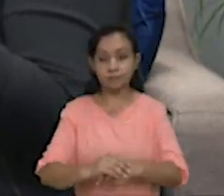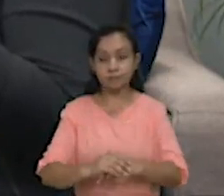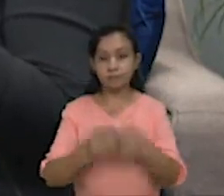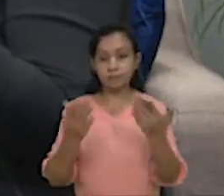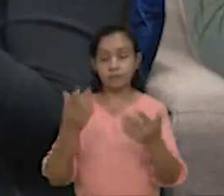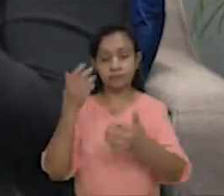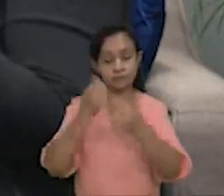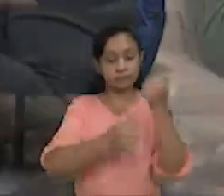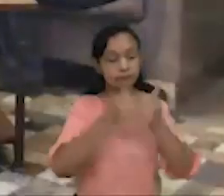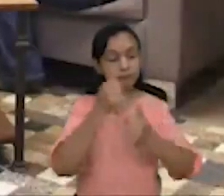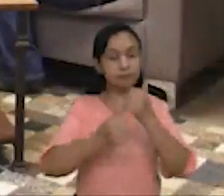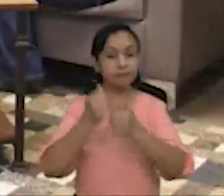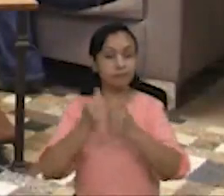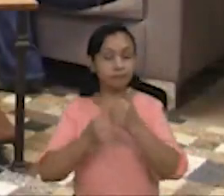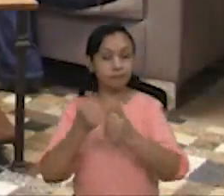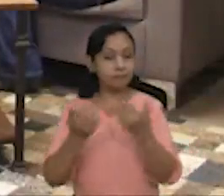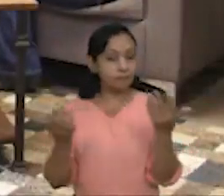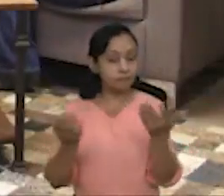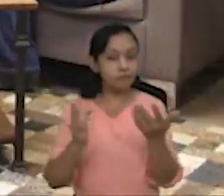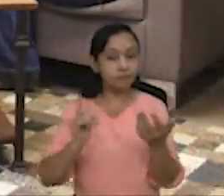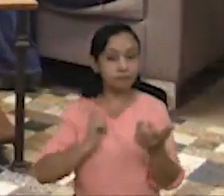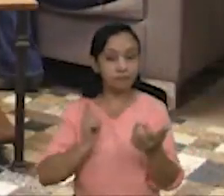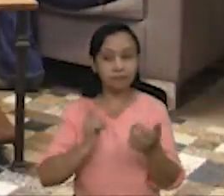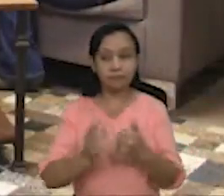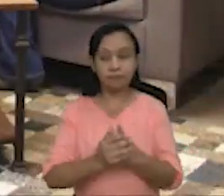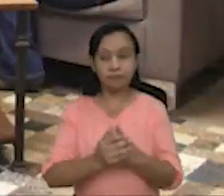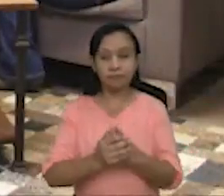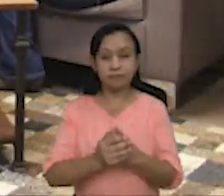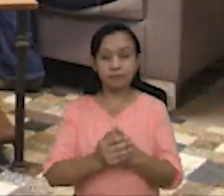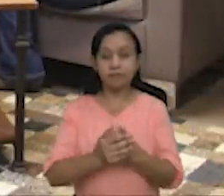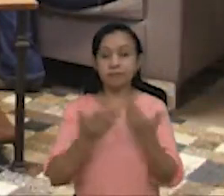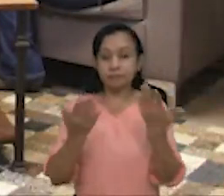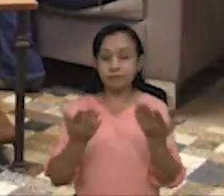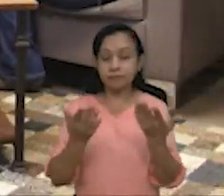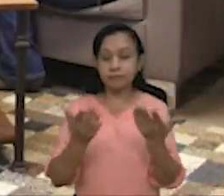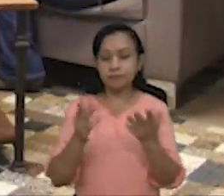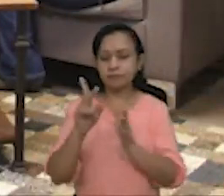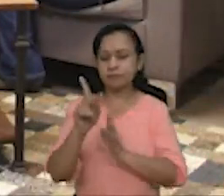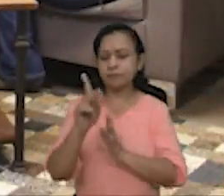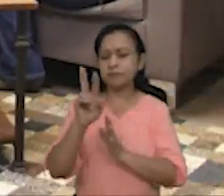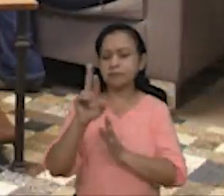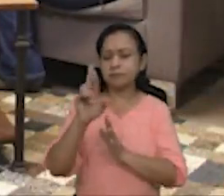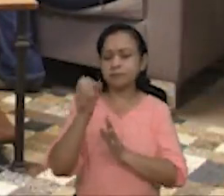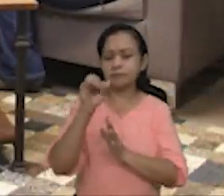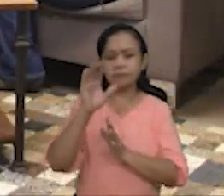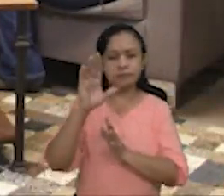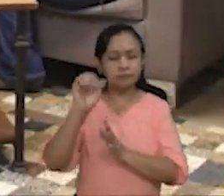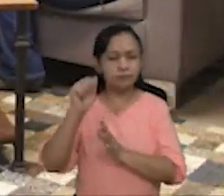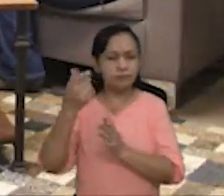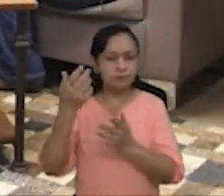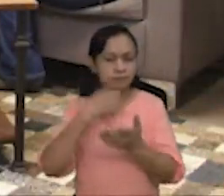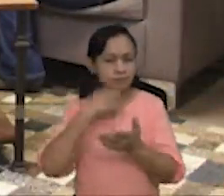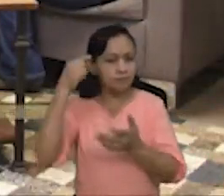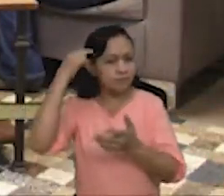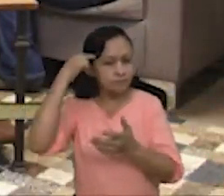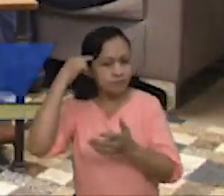por estos problemas que tenemos, que me parece que es una cuestión muy, muy prosaica, muy de los